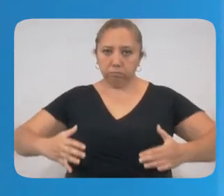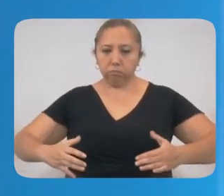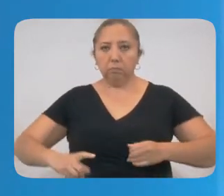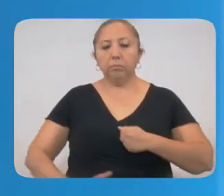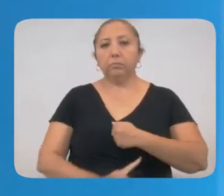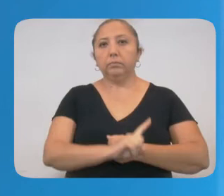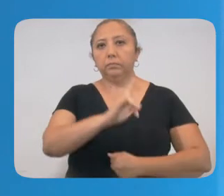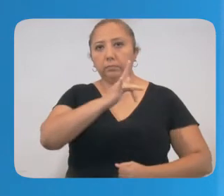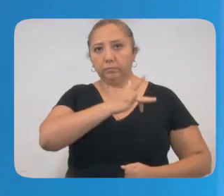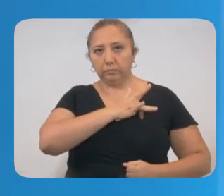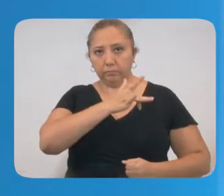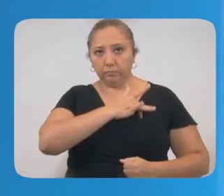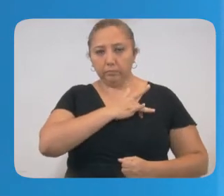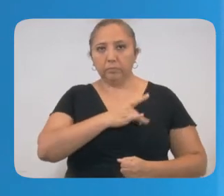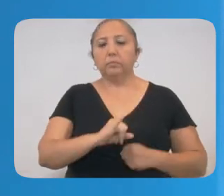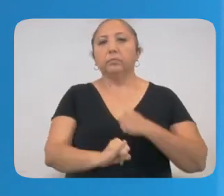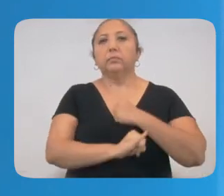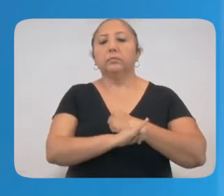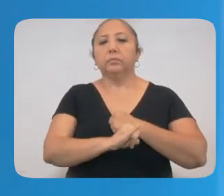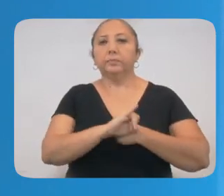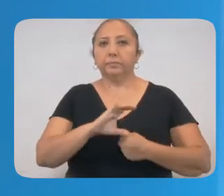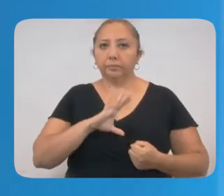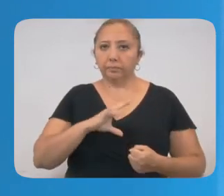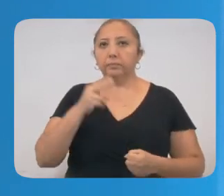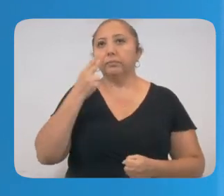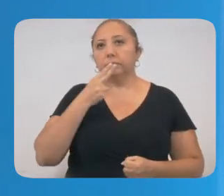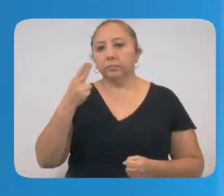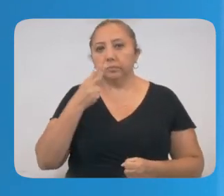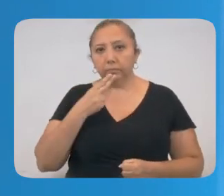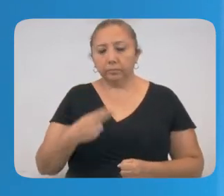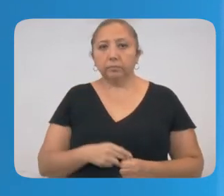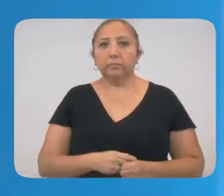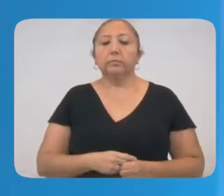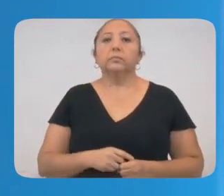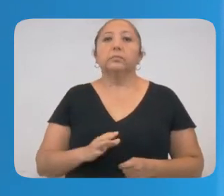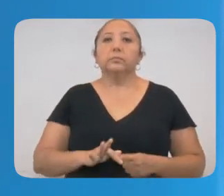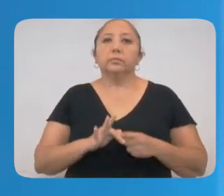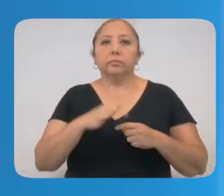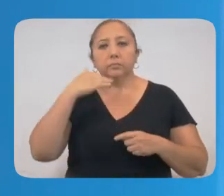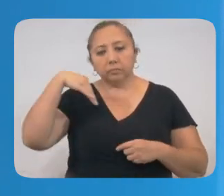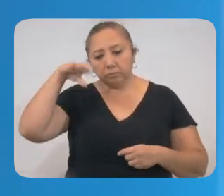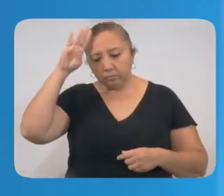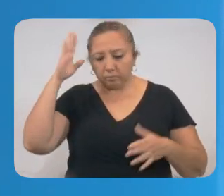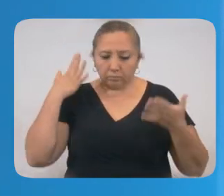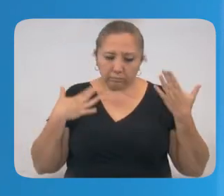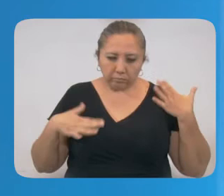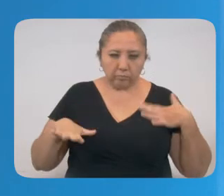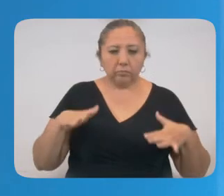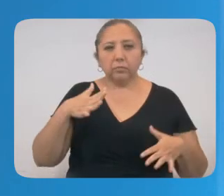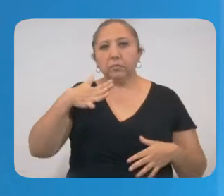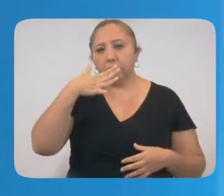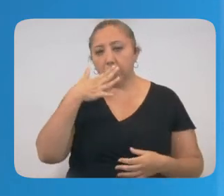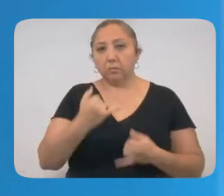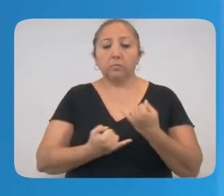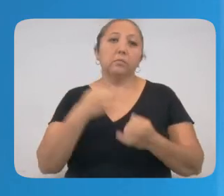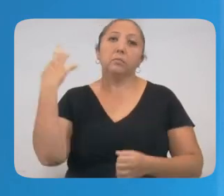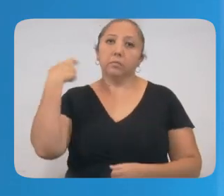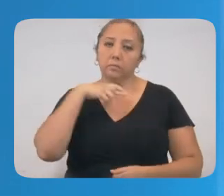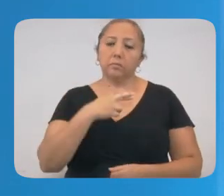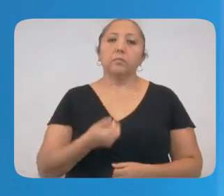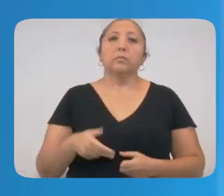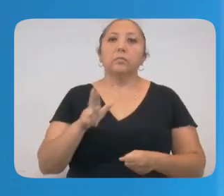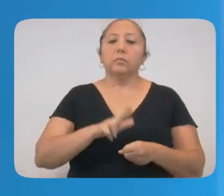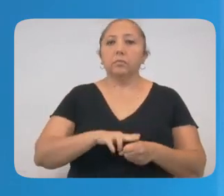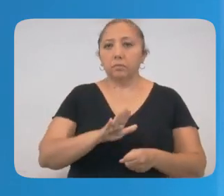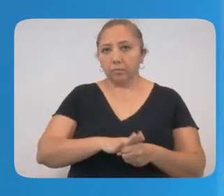cardíacos, VIH, cáncer o tabaquismo, si presentan fiebre, cansancio o tos seca, acudir de inmediato al centro de salud